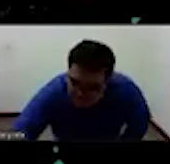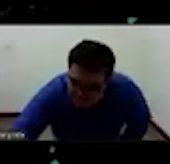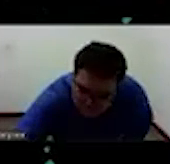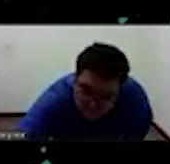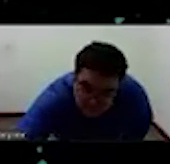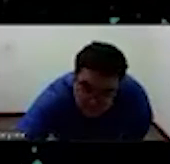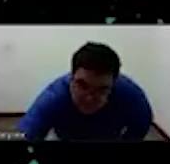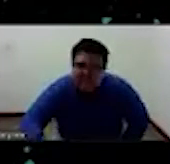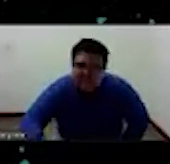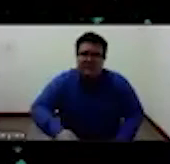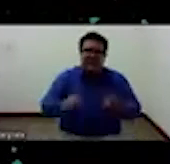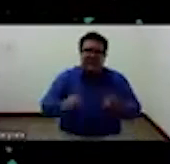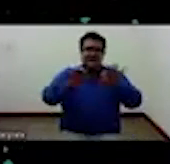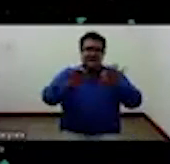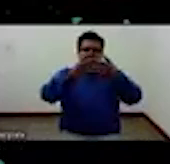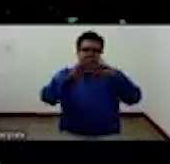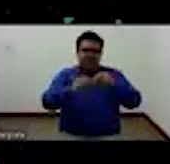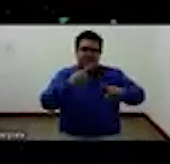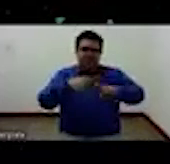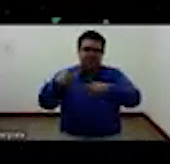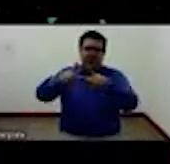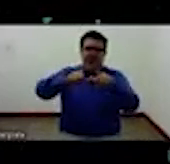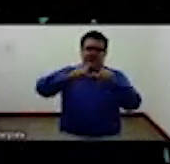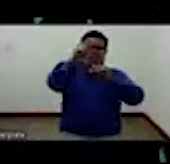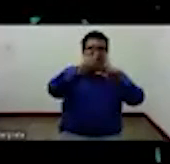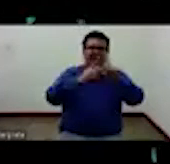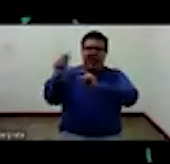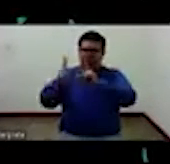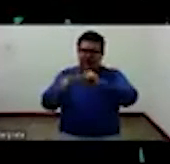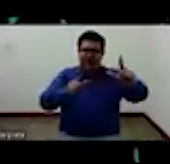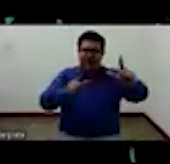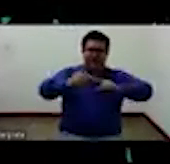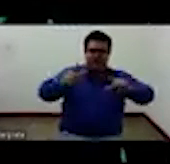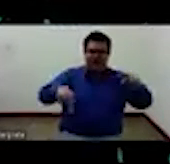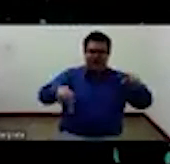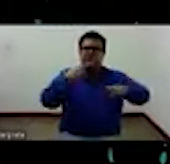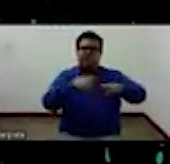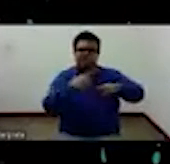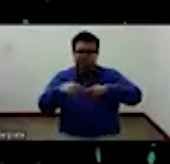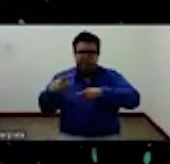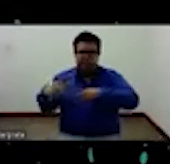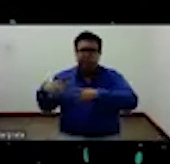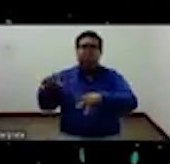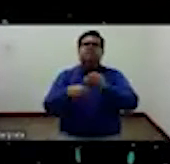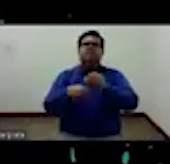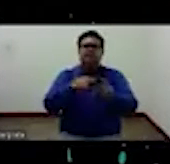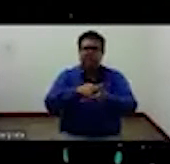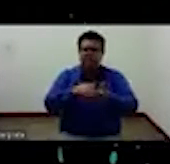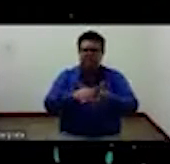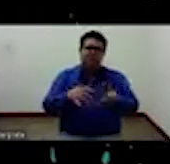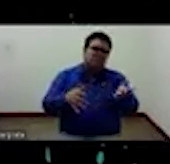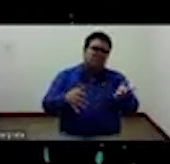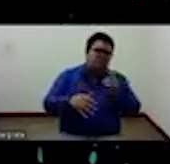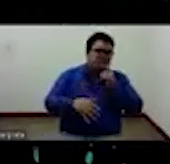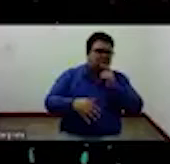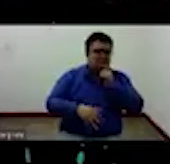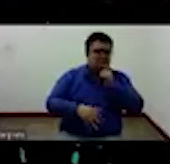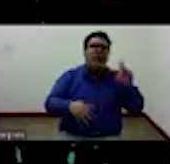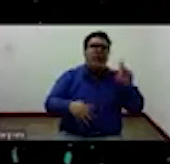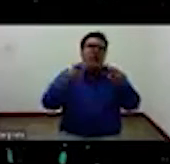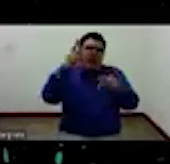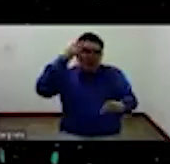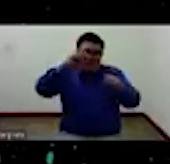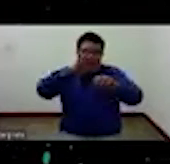distancia, digamos, en el sentido longitudinal del piano está la distancia a escala, obviamente, de la Tierra